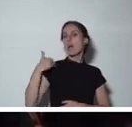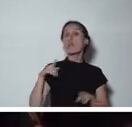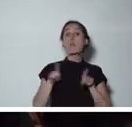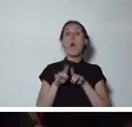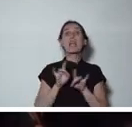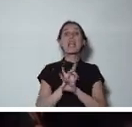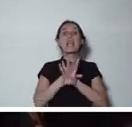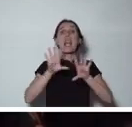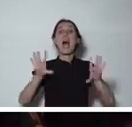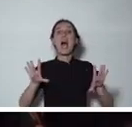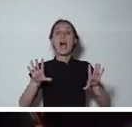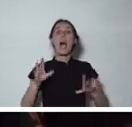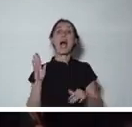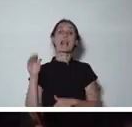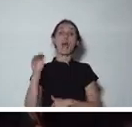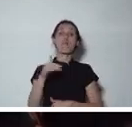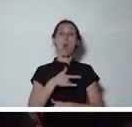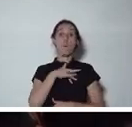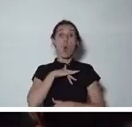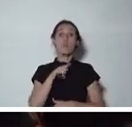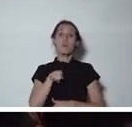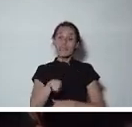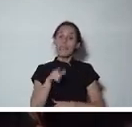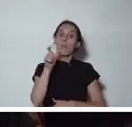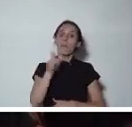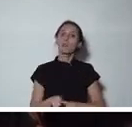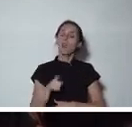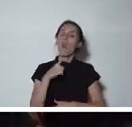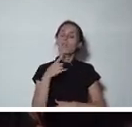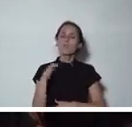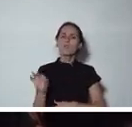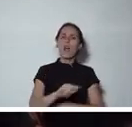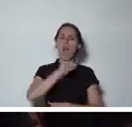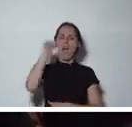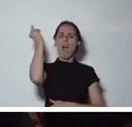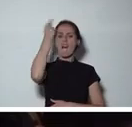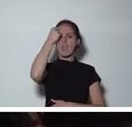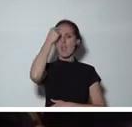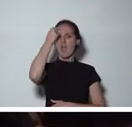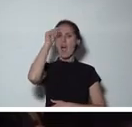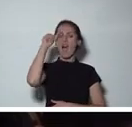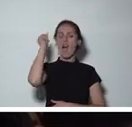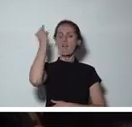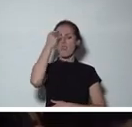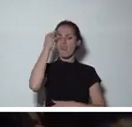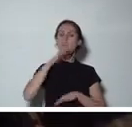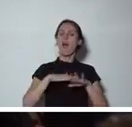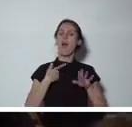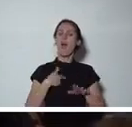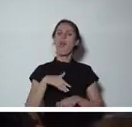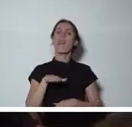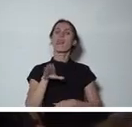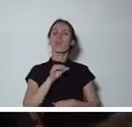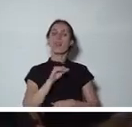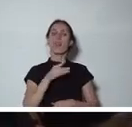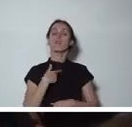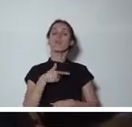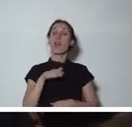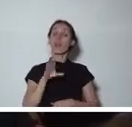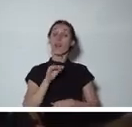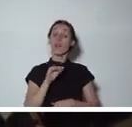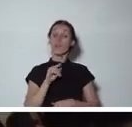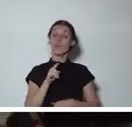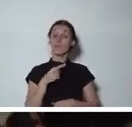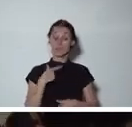además tuvieron la audacia de entender que la forma en la que brill